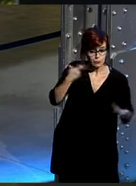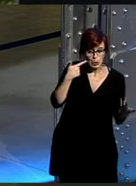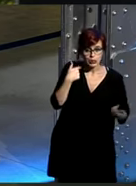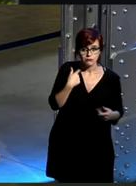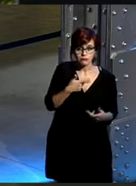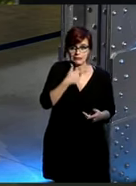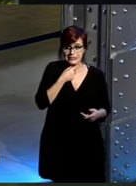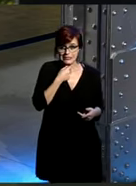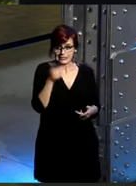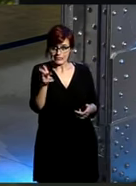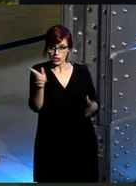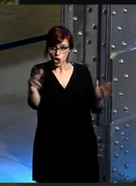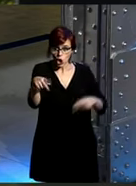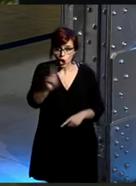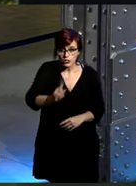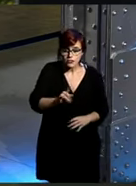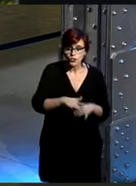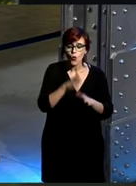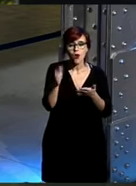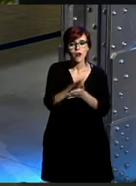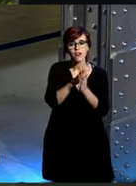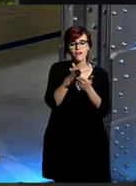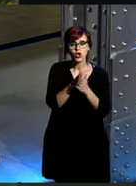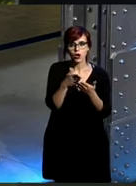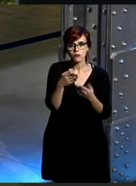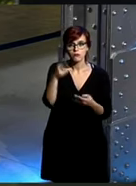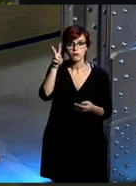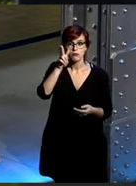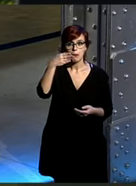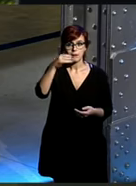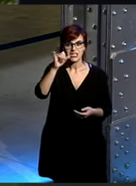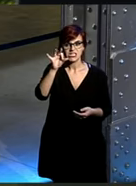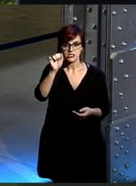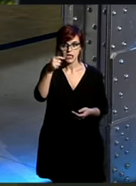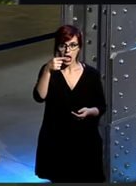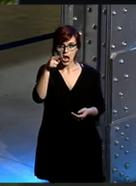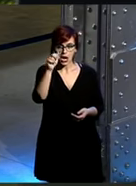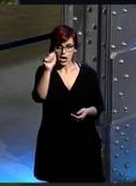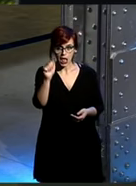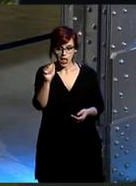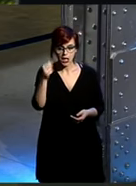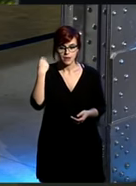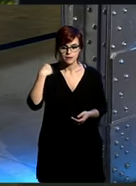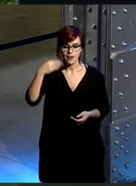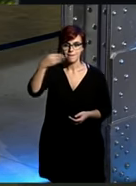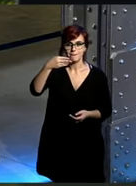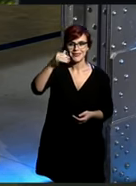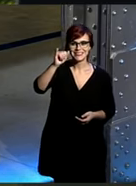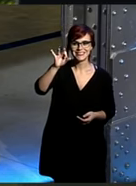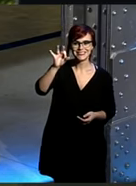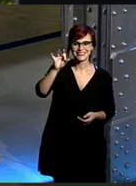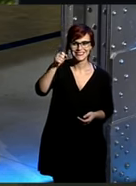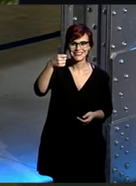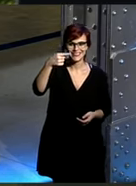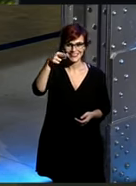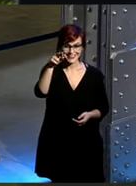chiste esto. Hay un libro, búsquenlo, es un libro como bisagra, de Briholsen y McAfee, que se llama La Segunda Revolución